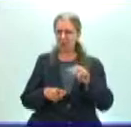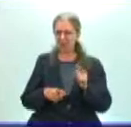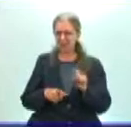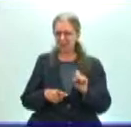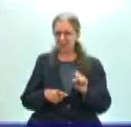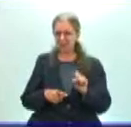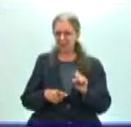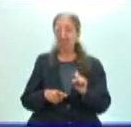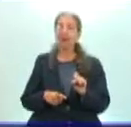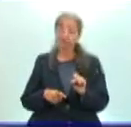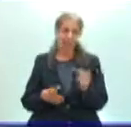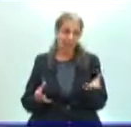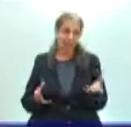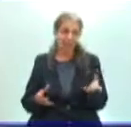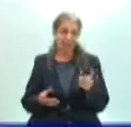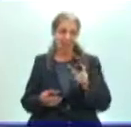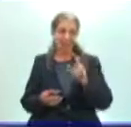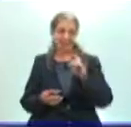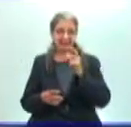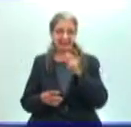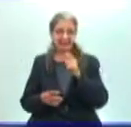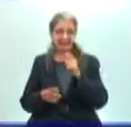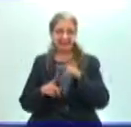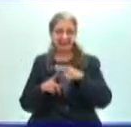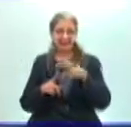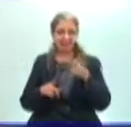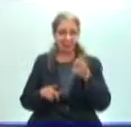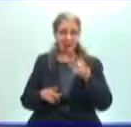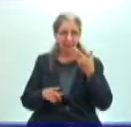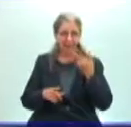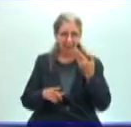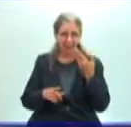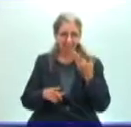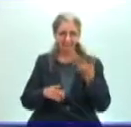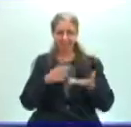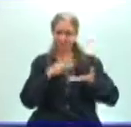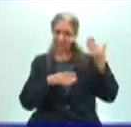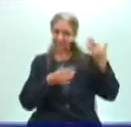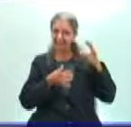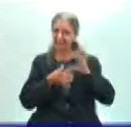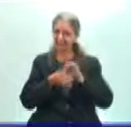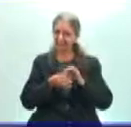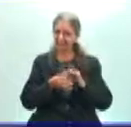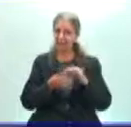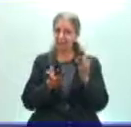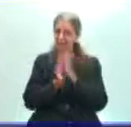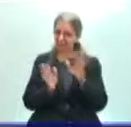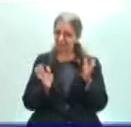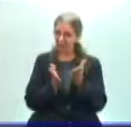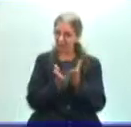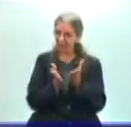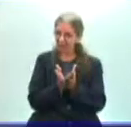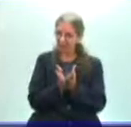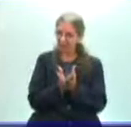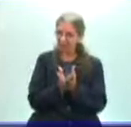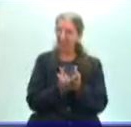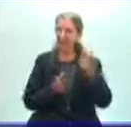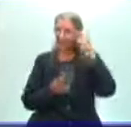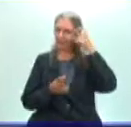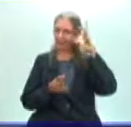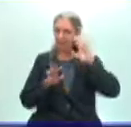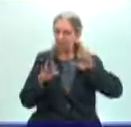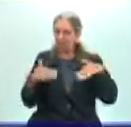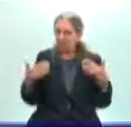teorema de Pitágoras, que ustedes conocen desde grados anteriores. Para recordar en qué